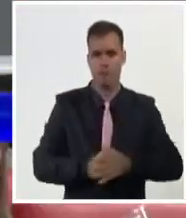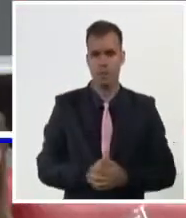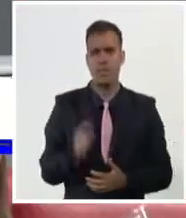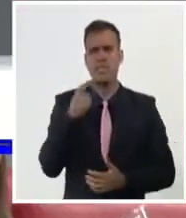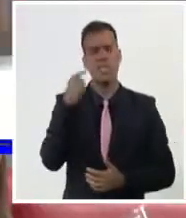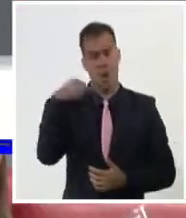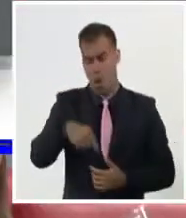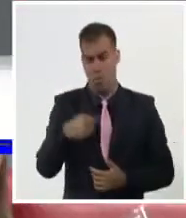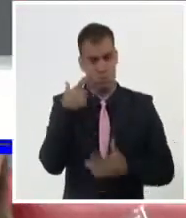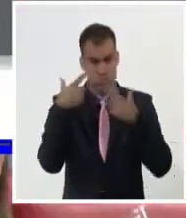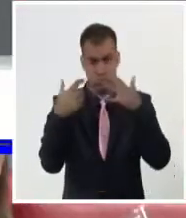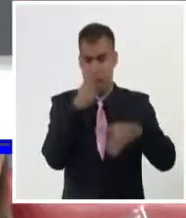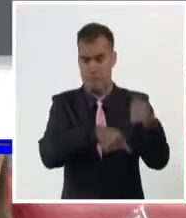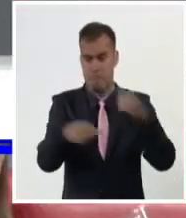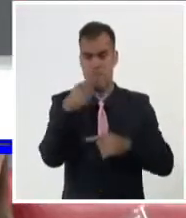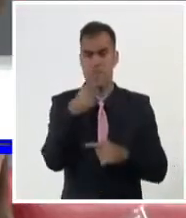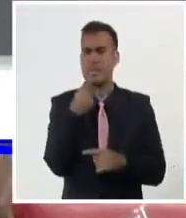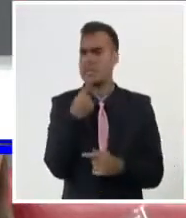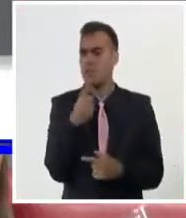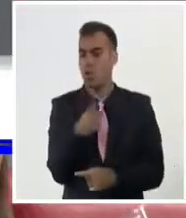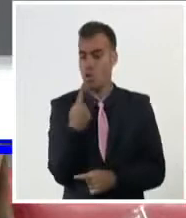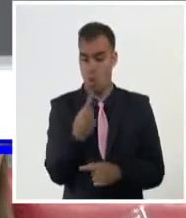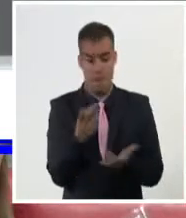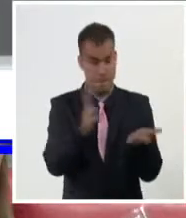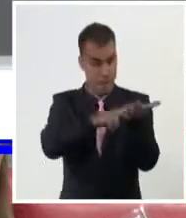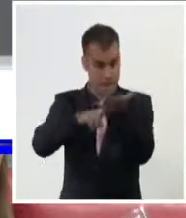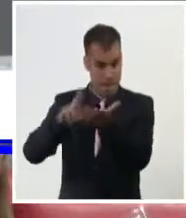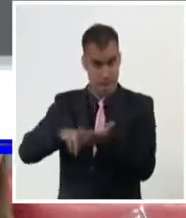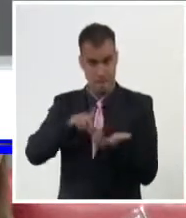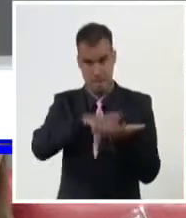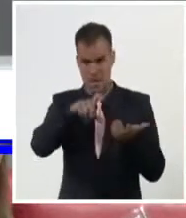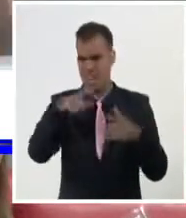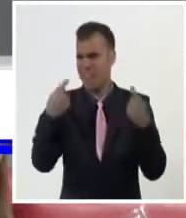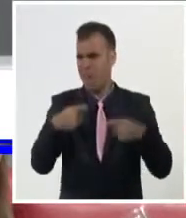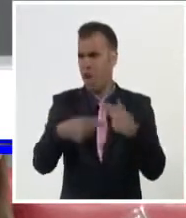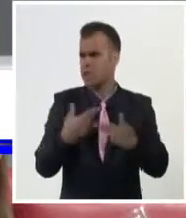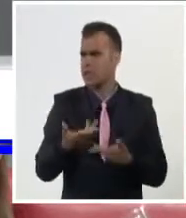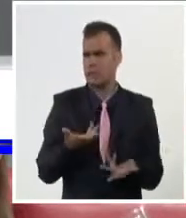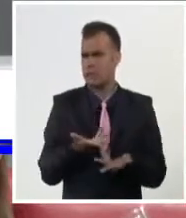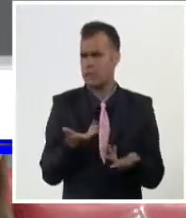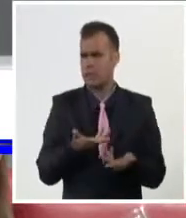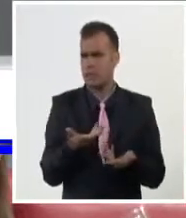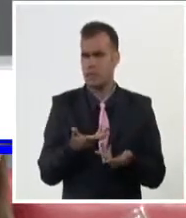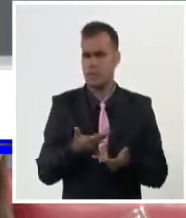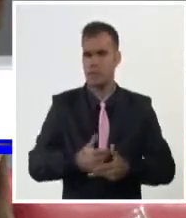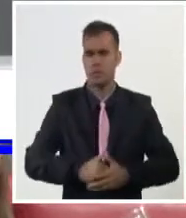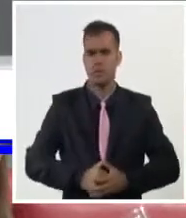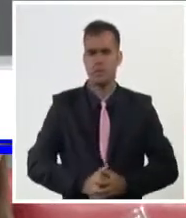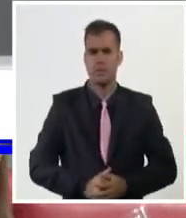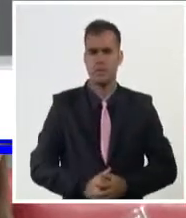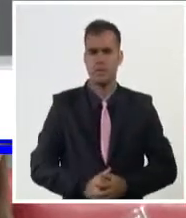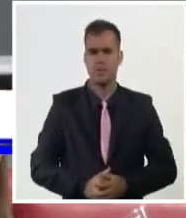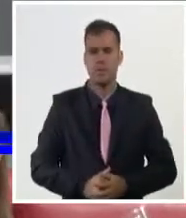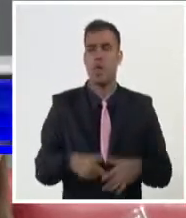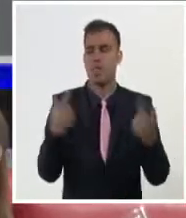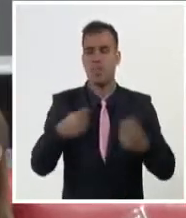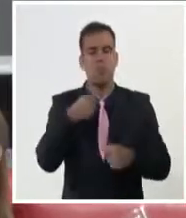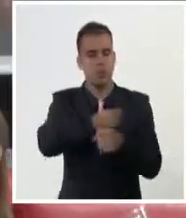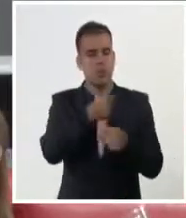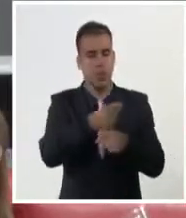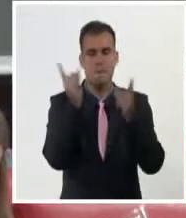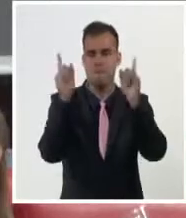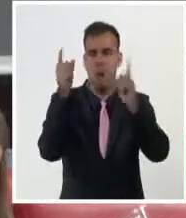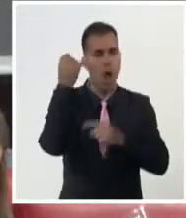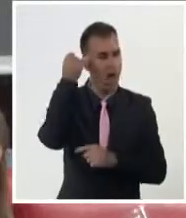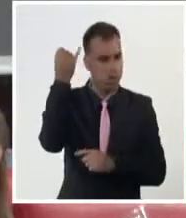demuestra que lo primero que tenemos que hacer nosotros, los militantes partidos, los dirigentes, los trabajadores, los estudiantes, es hacer trabajo político ideológico. Y